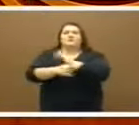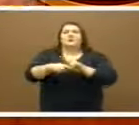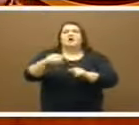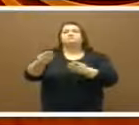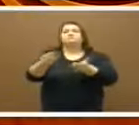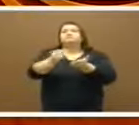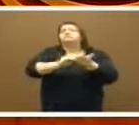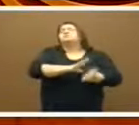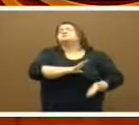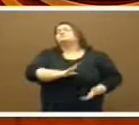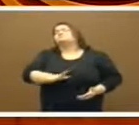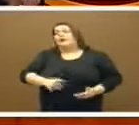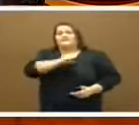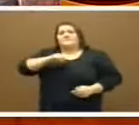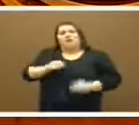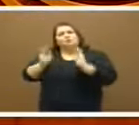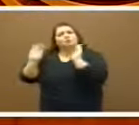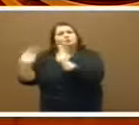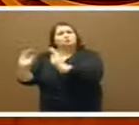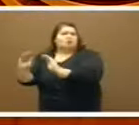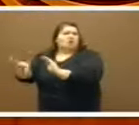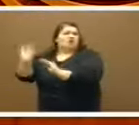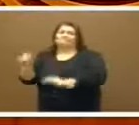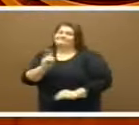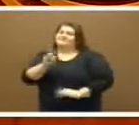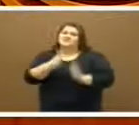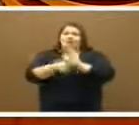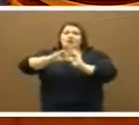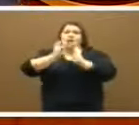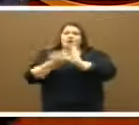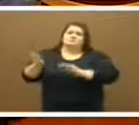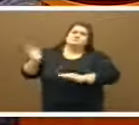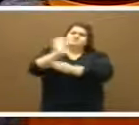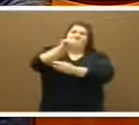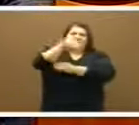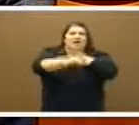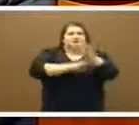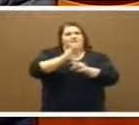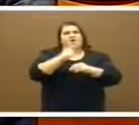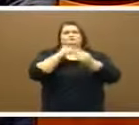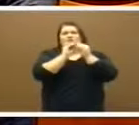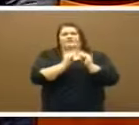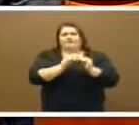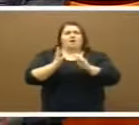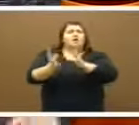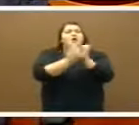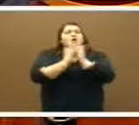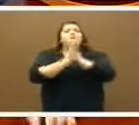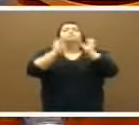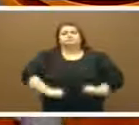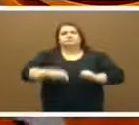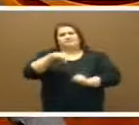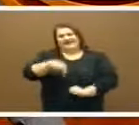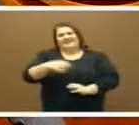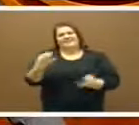forma unilateral, sino que traigan esa ley, porque la tienen que traerse, tienen que modificar y, una vez aquí, consensuarla entre todos los grupos.